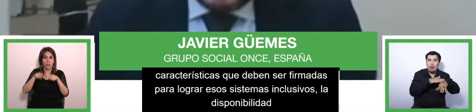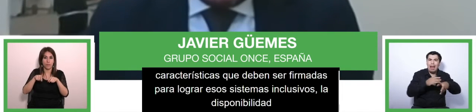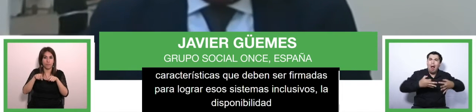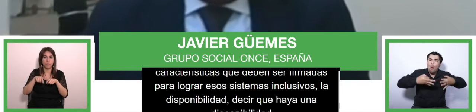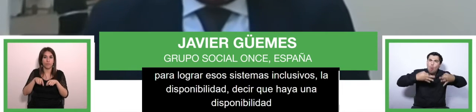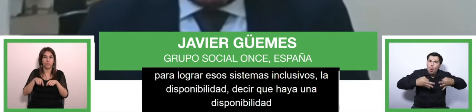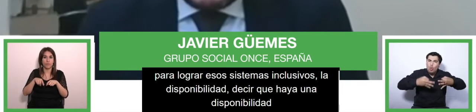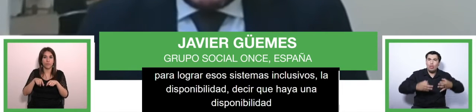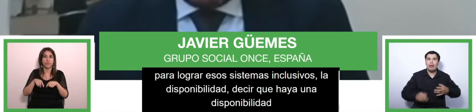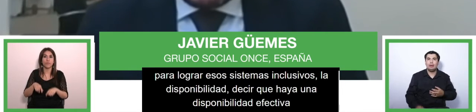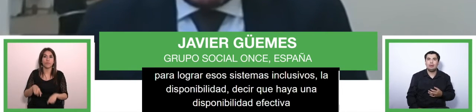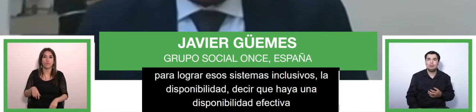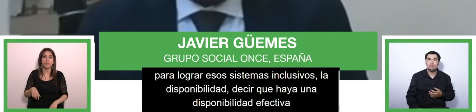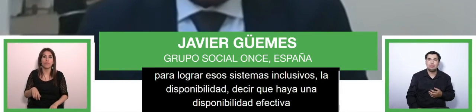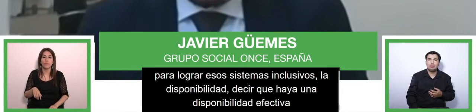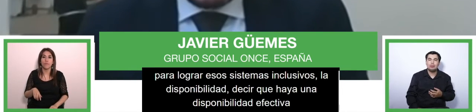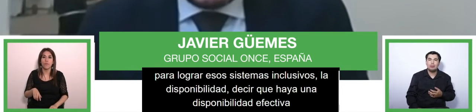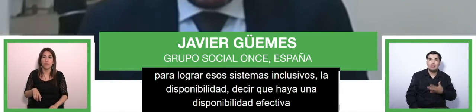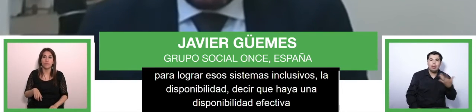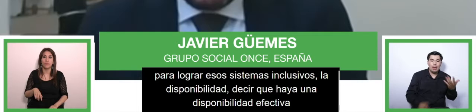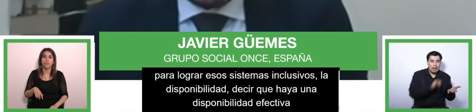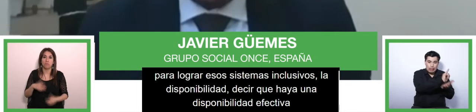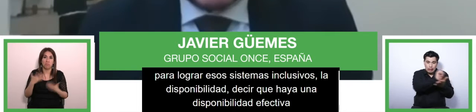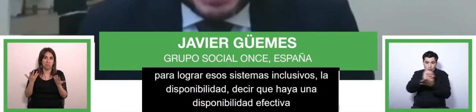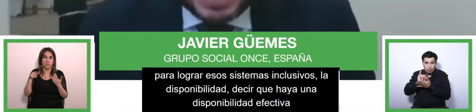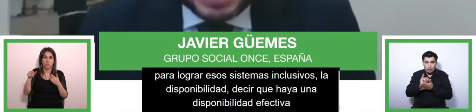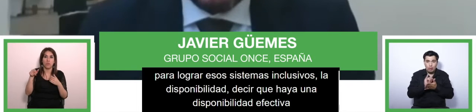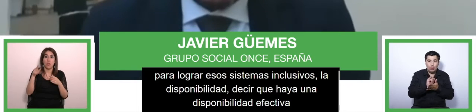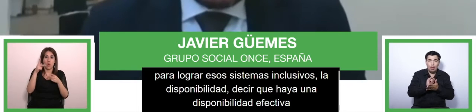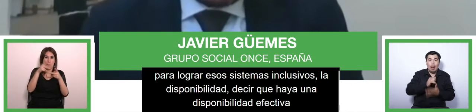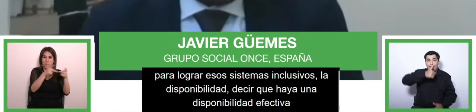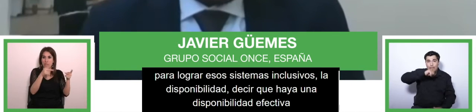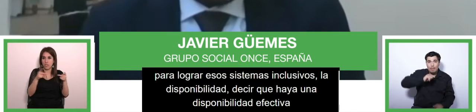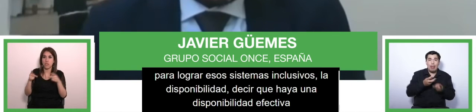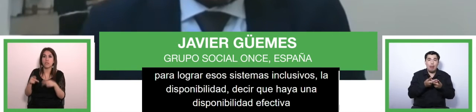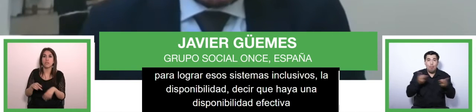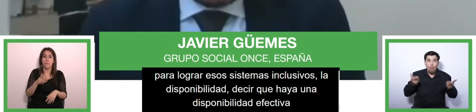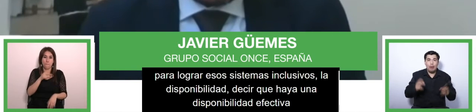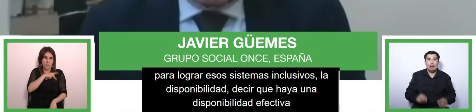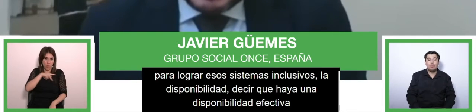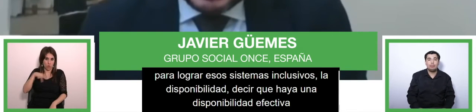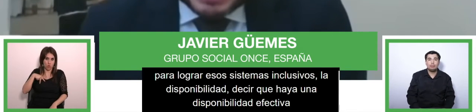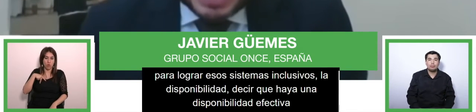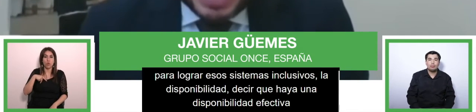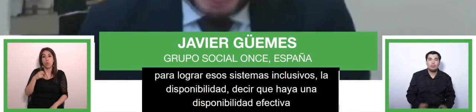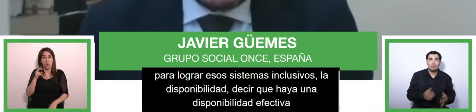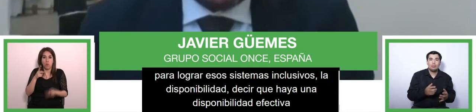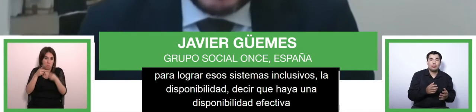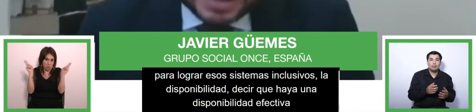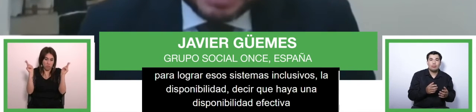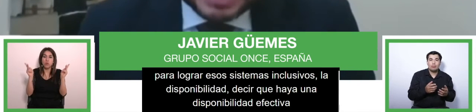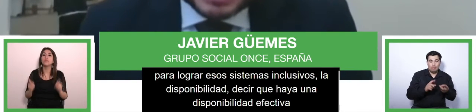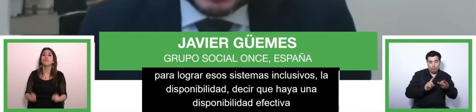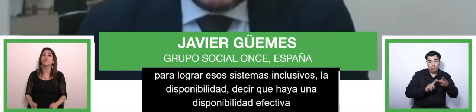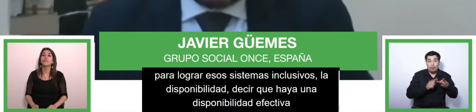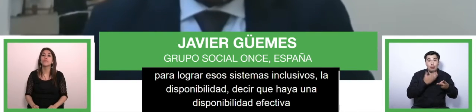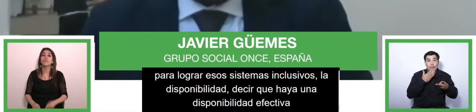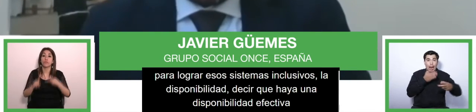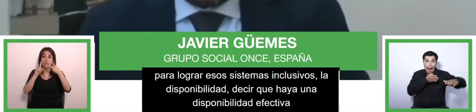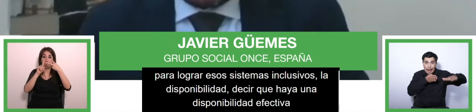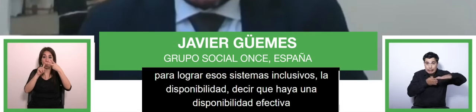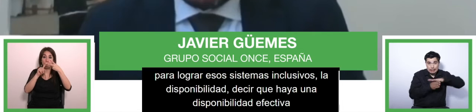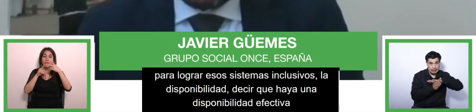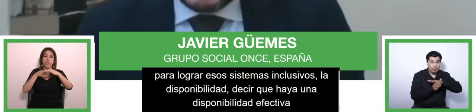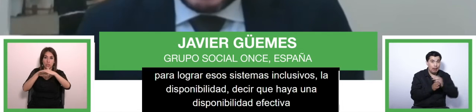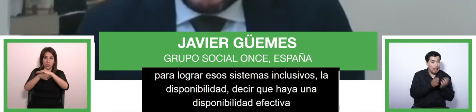efectiva de instituciones educativas y públicas que sean inclusivas. Tienen que ser accesibles, como